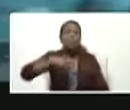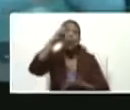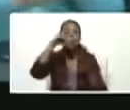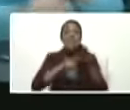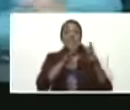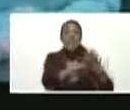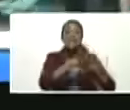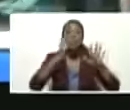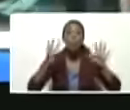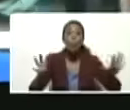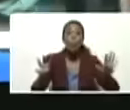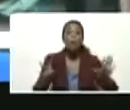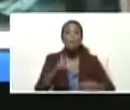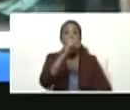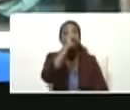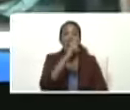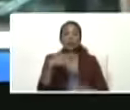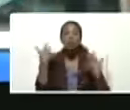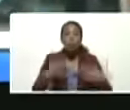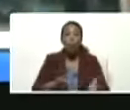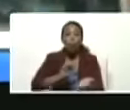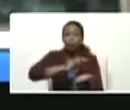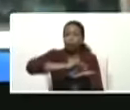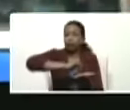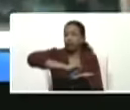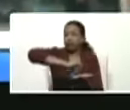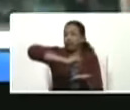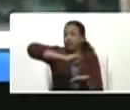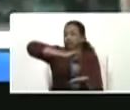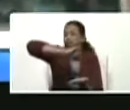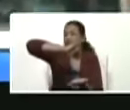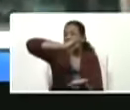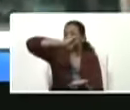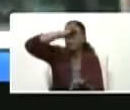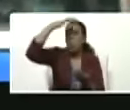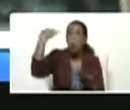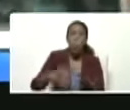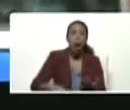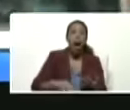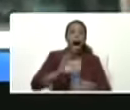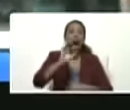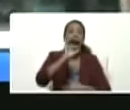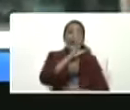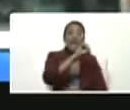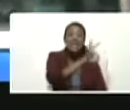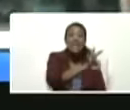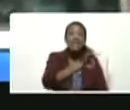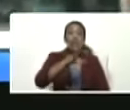2019, una inflación superior al